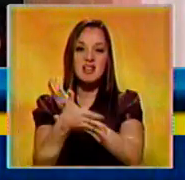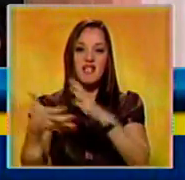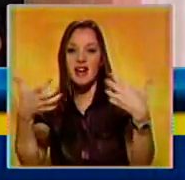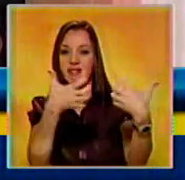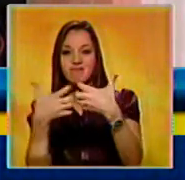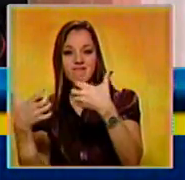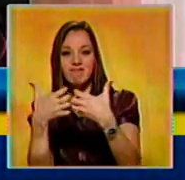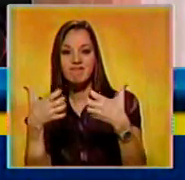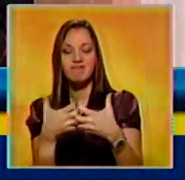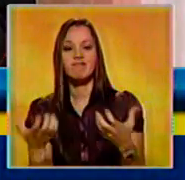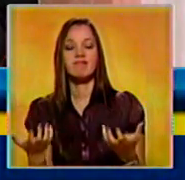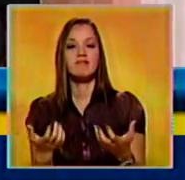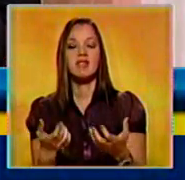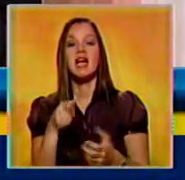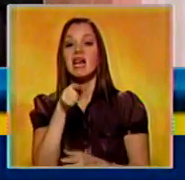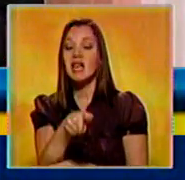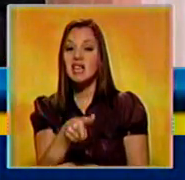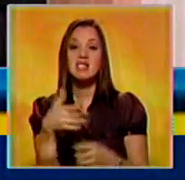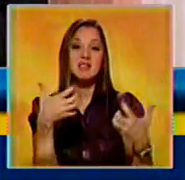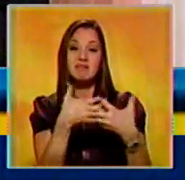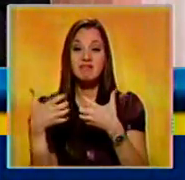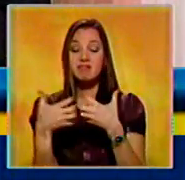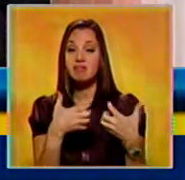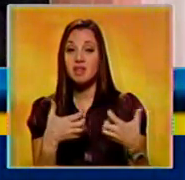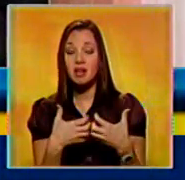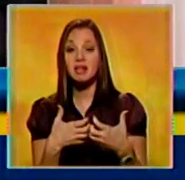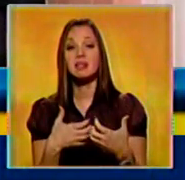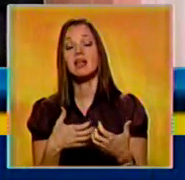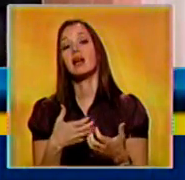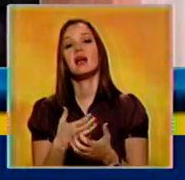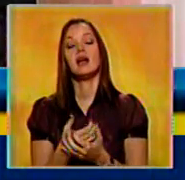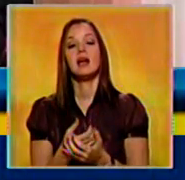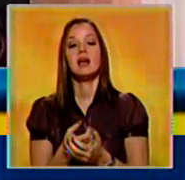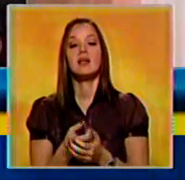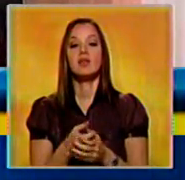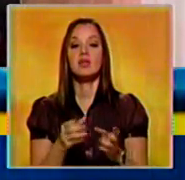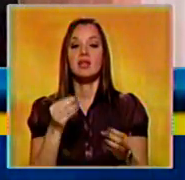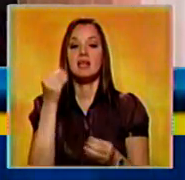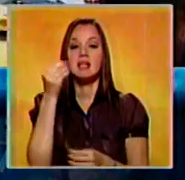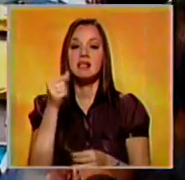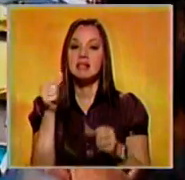y continúa siendo motivada por la filosofía del sistema.